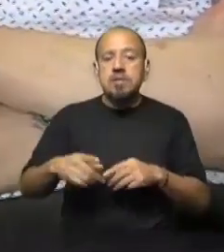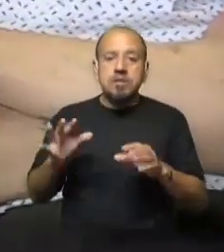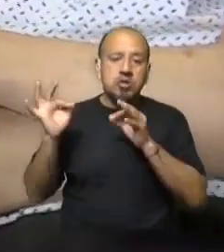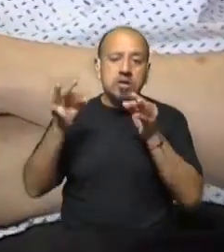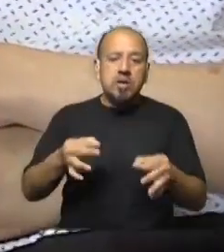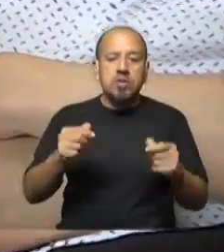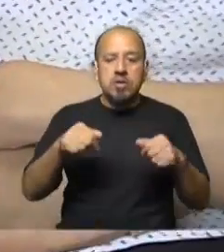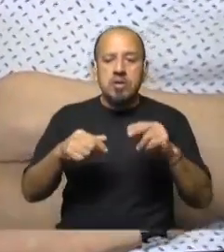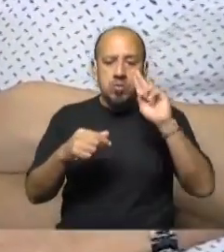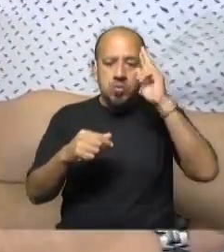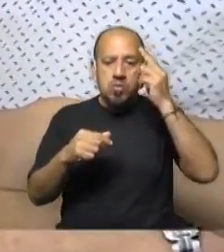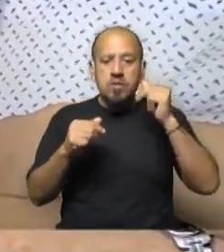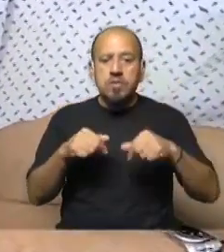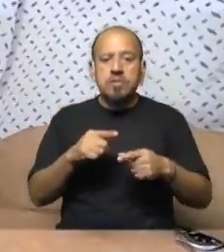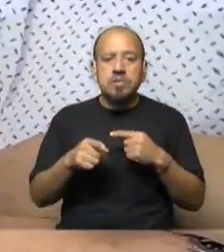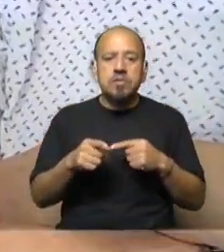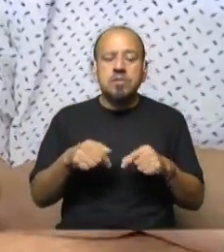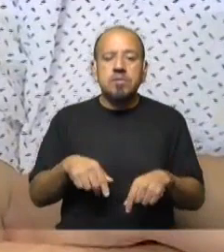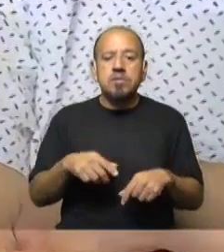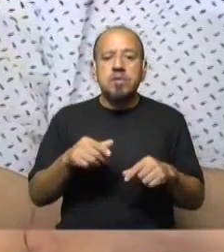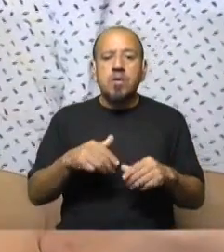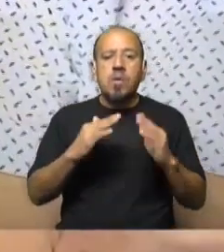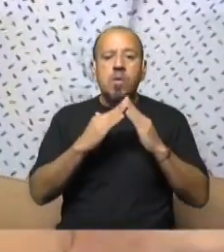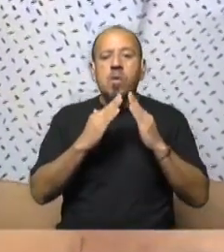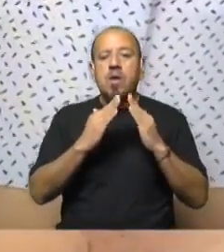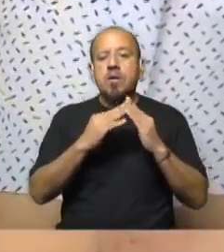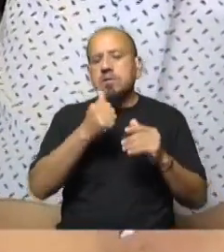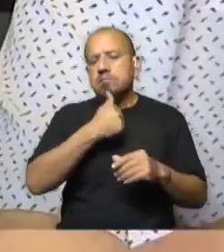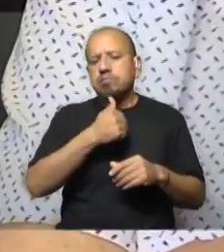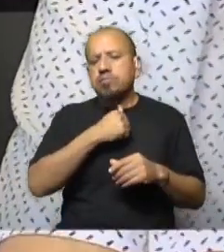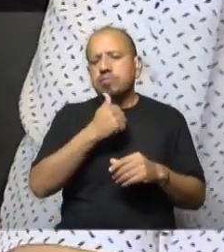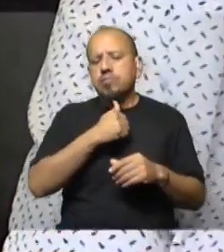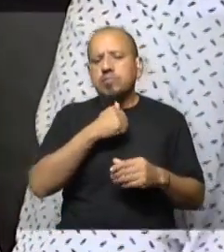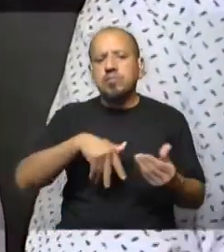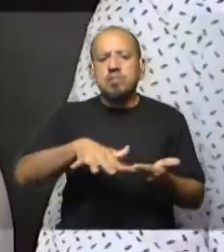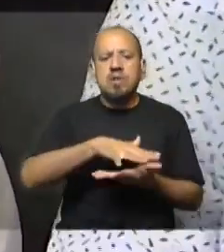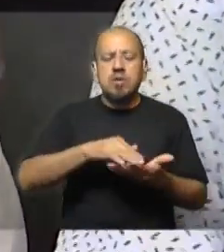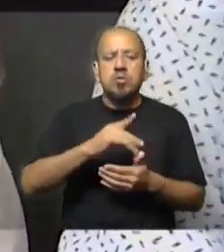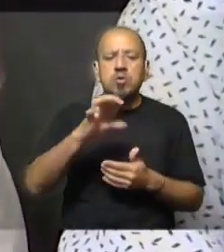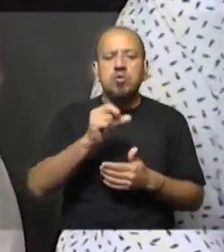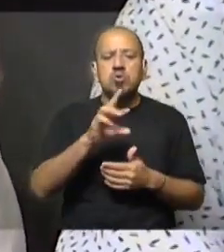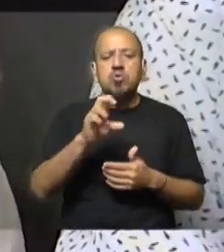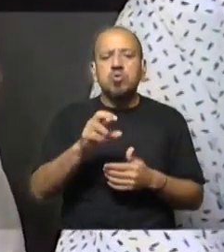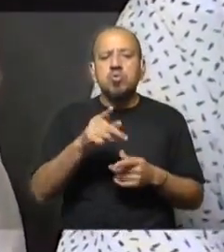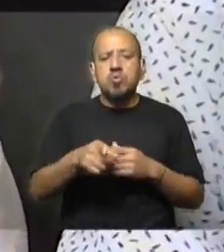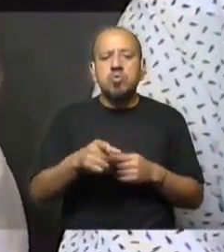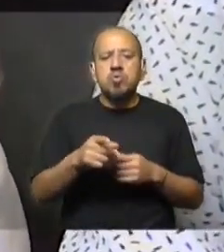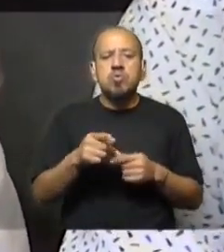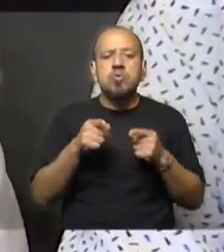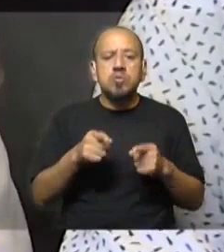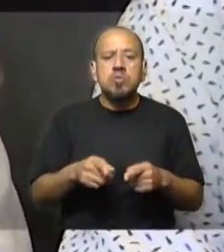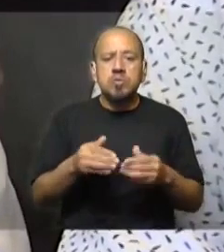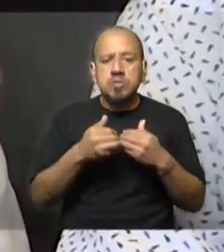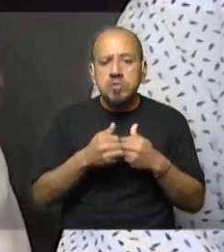distintos caminos e instalándose en un conventillo en el Barrio Sur, viviendo todos ahí, coincidiendo todos ahí, y ahí